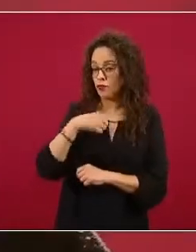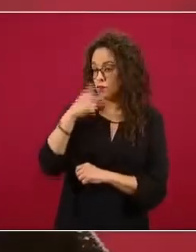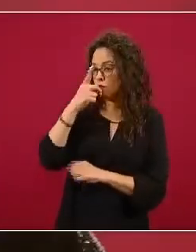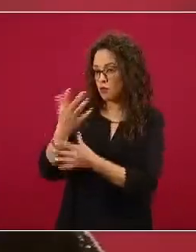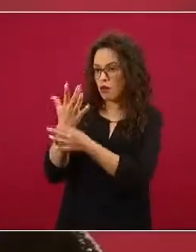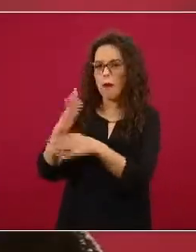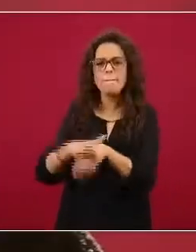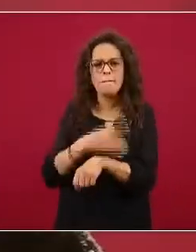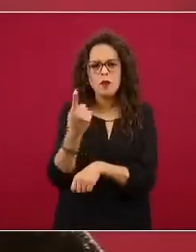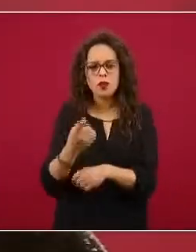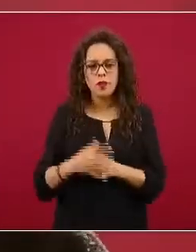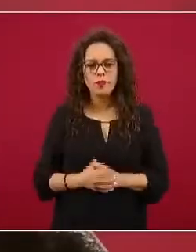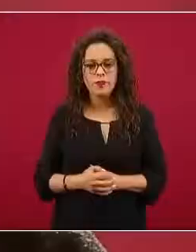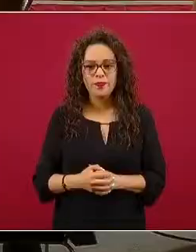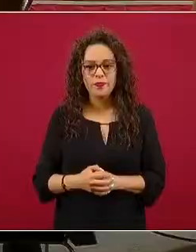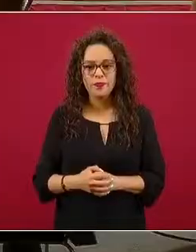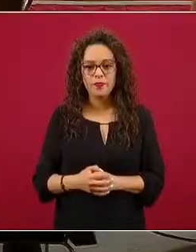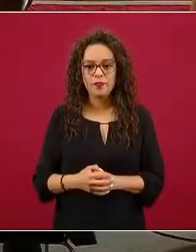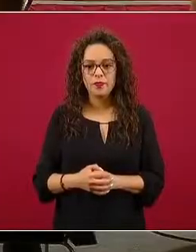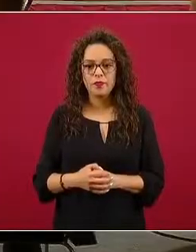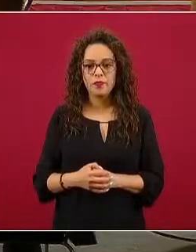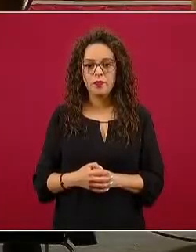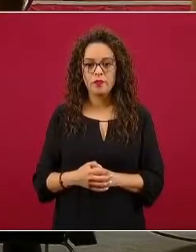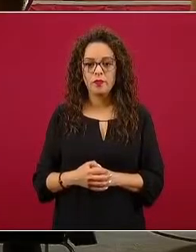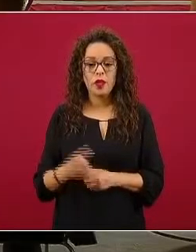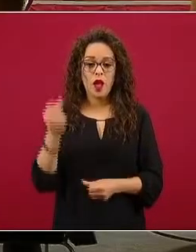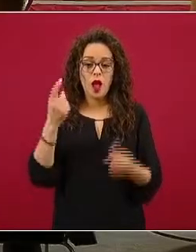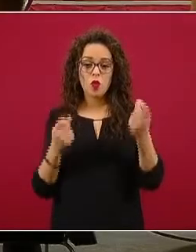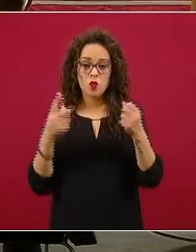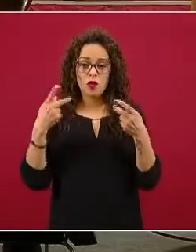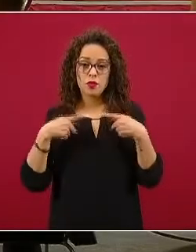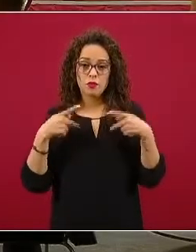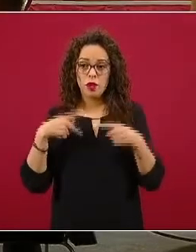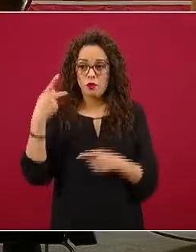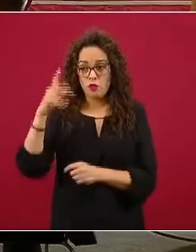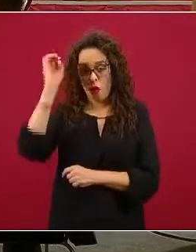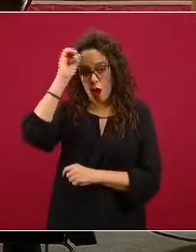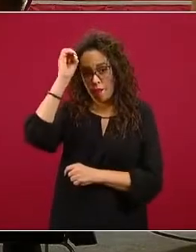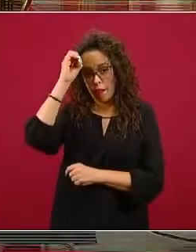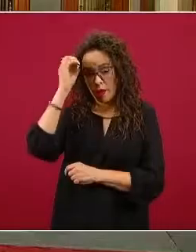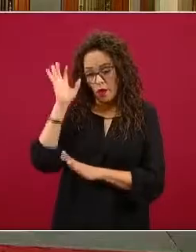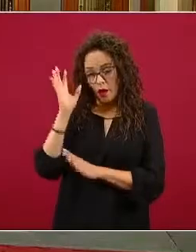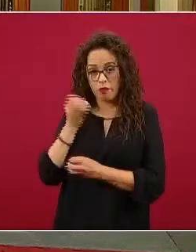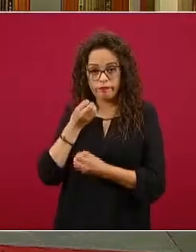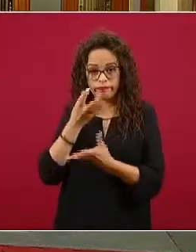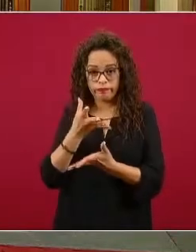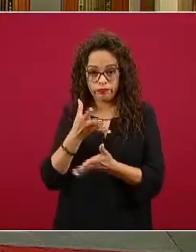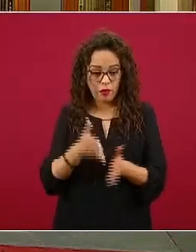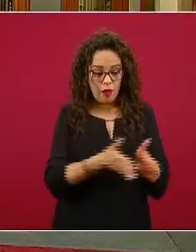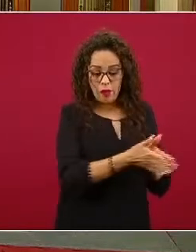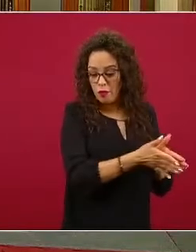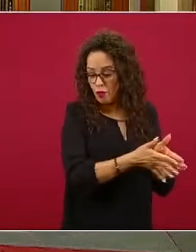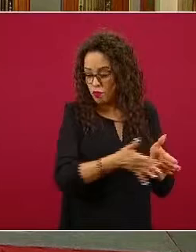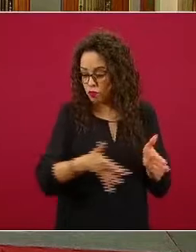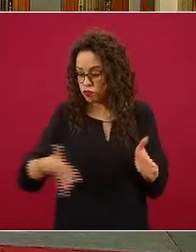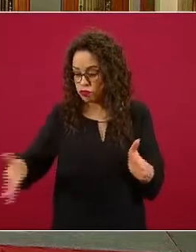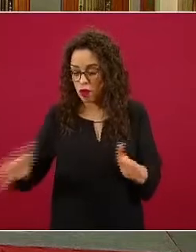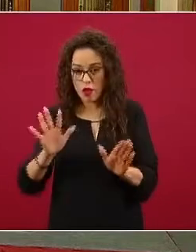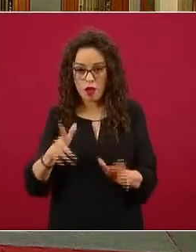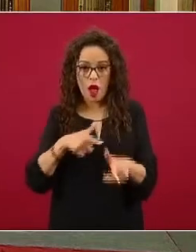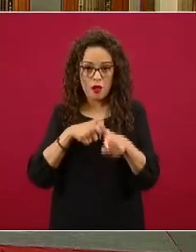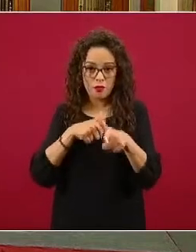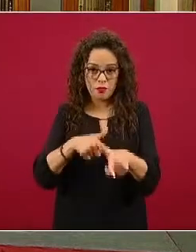porque en algunos grupos de opinión, a lo largo de los meses que han transcurrido desde la epidemia, se ha cultivado una